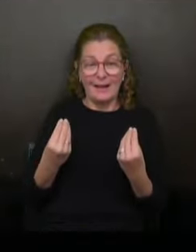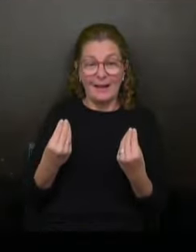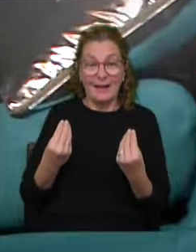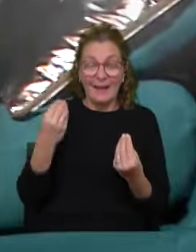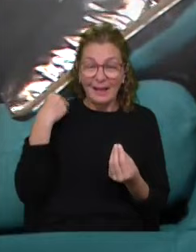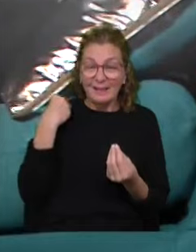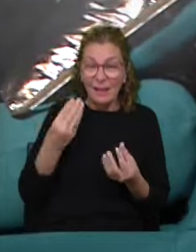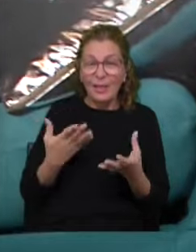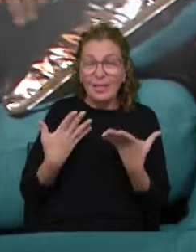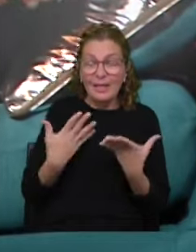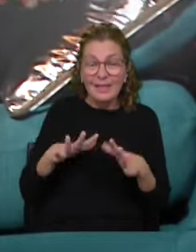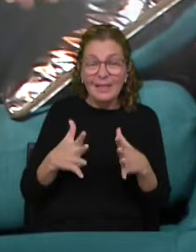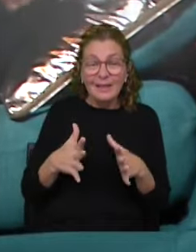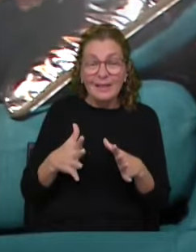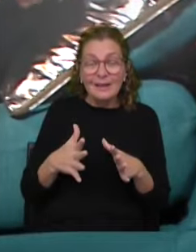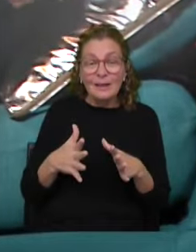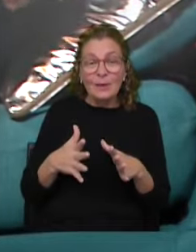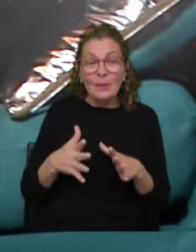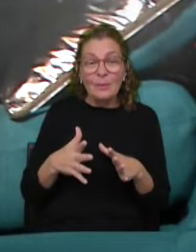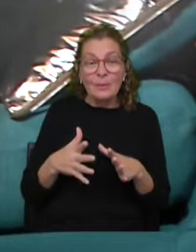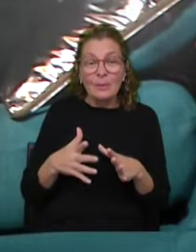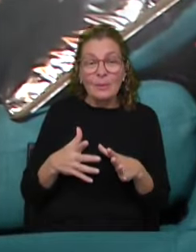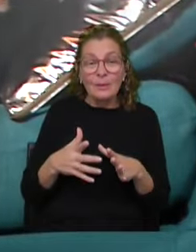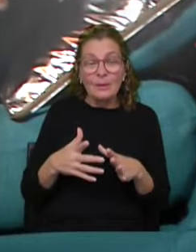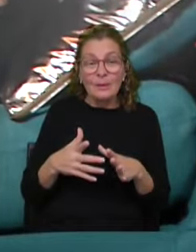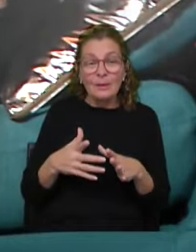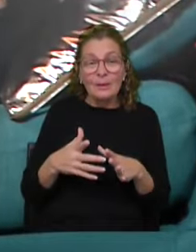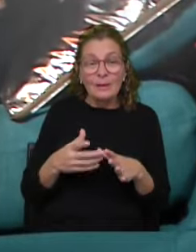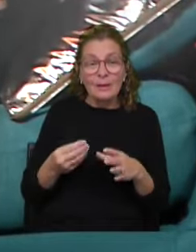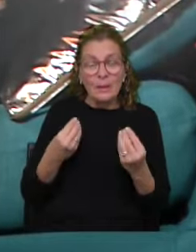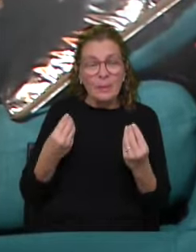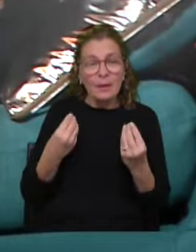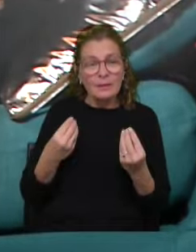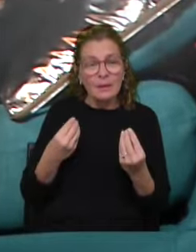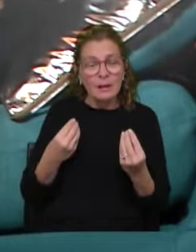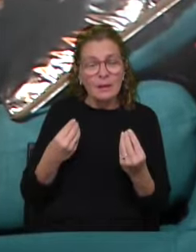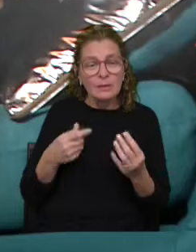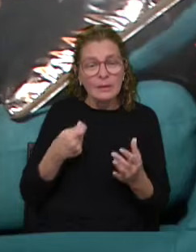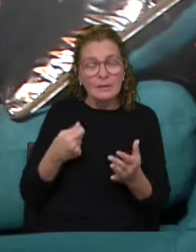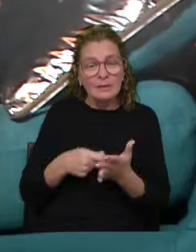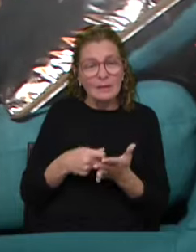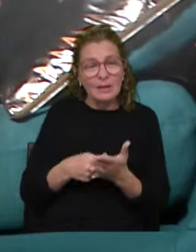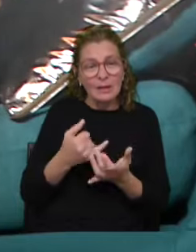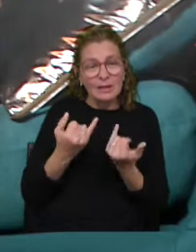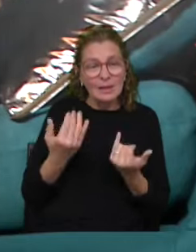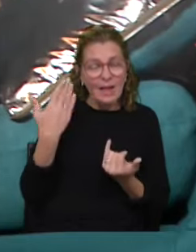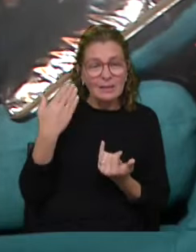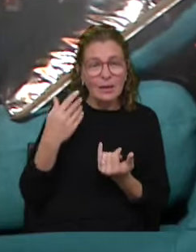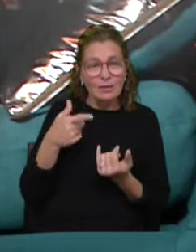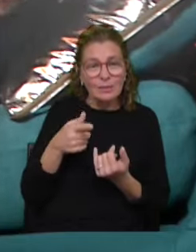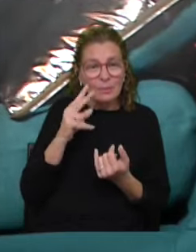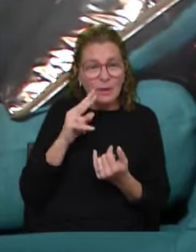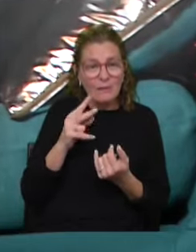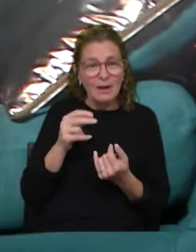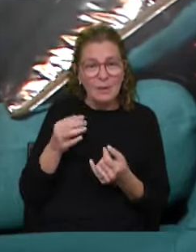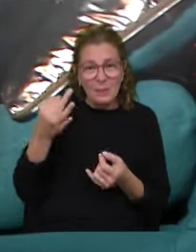¿Cansado de qué? Hubo gente que se quejó porque pusimos uno el día anterior. Claro, ¿qué pasa? No. Porque saqué entrada y van a hacer uno el día anterior. Yo pago para los fresquitos. Claro, porque